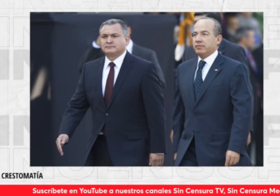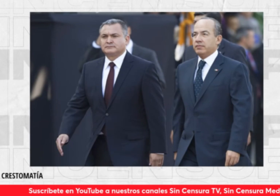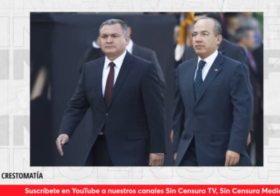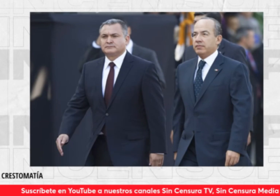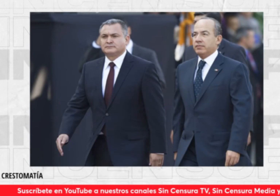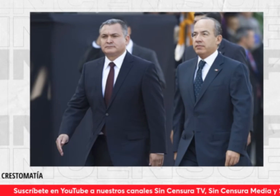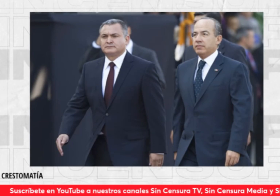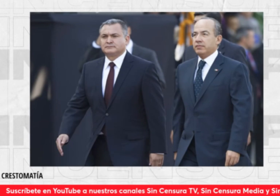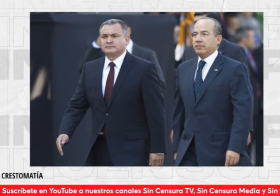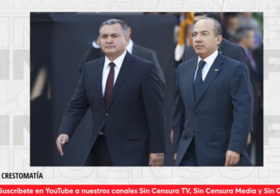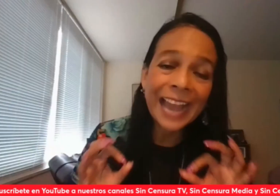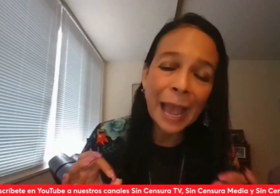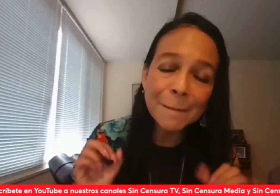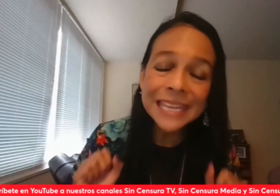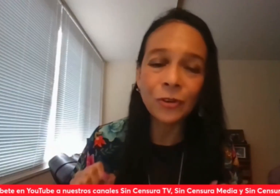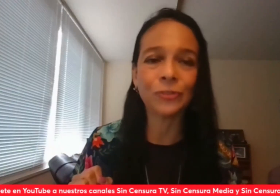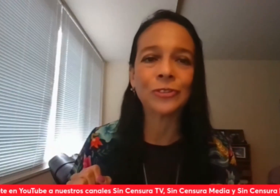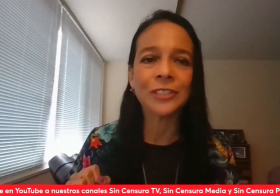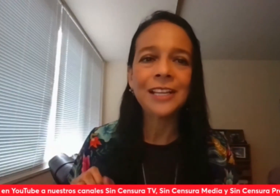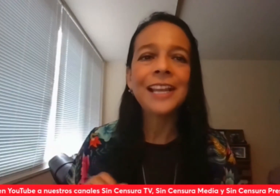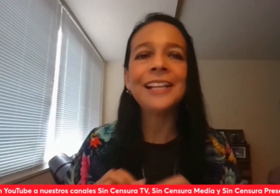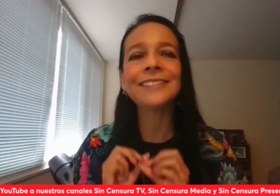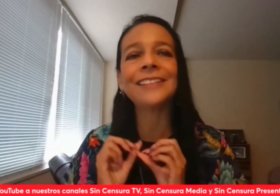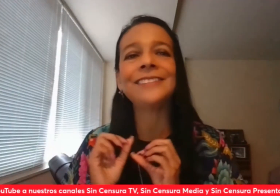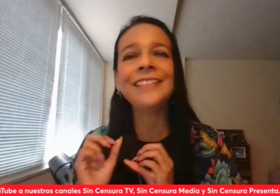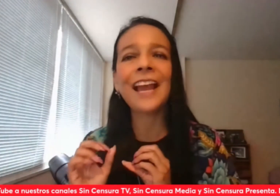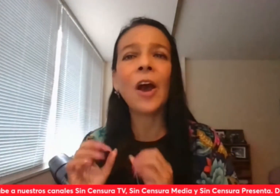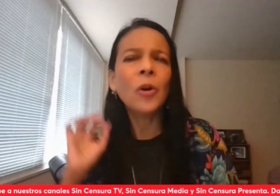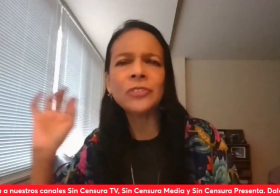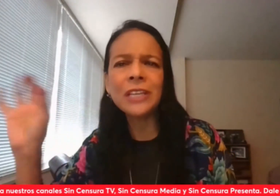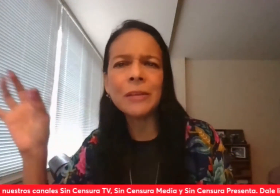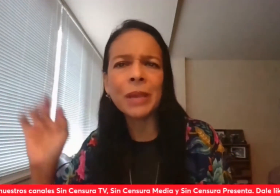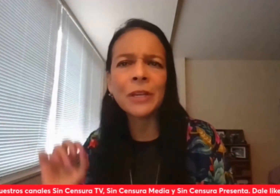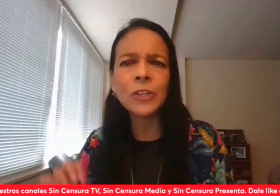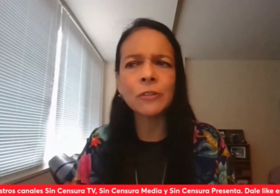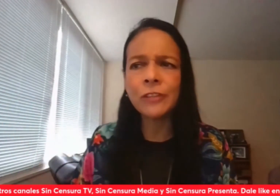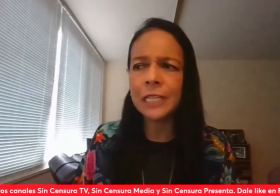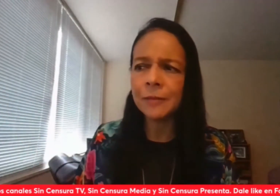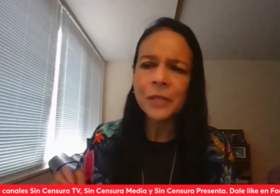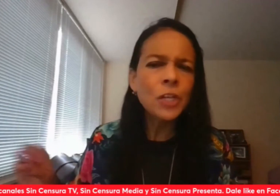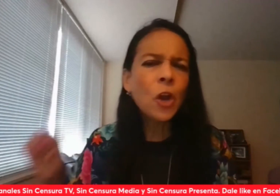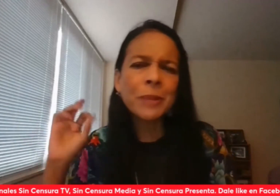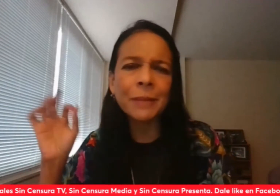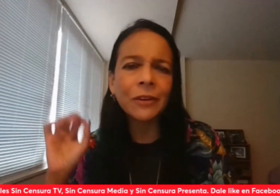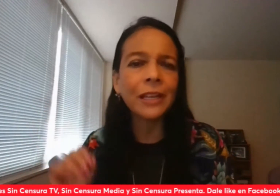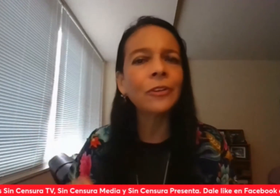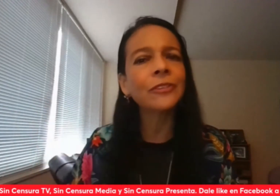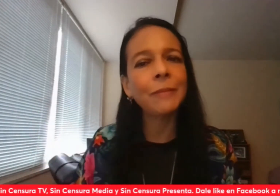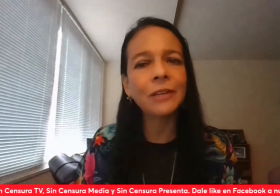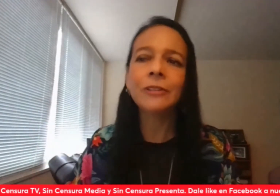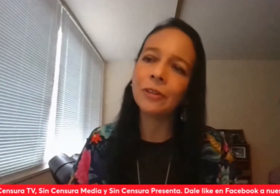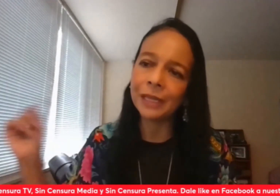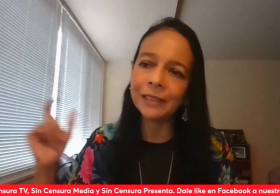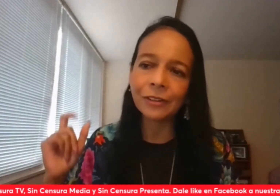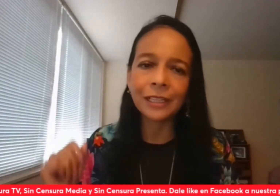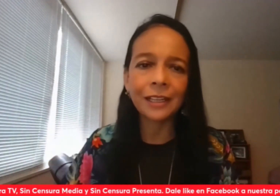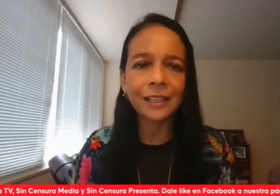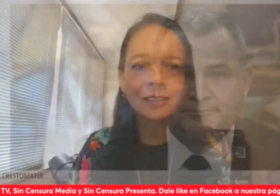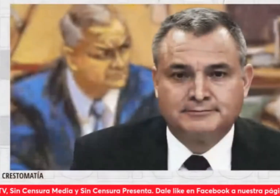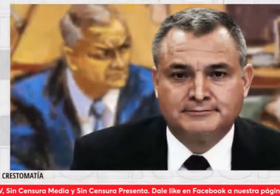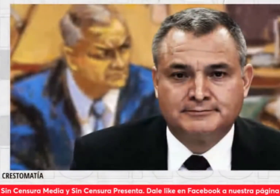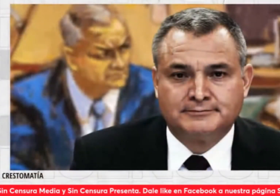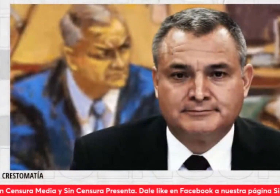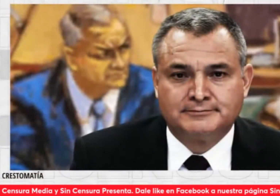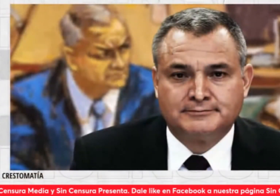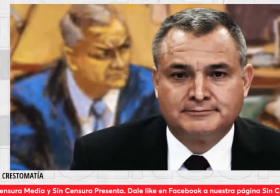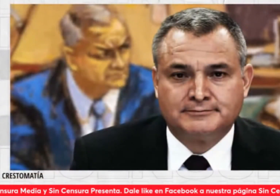los estadounidenses les decía amigos, les decía, oh sí, mi amigo John Philly, no mi amigo, y los amigos lo mandaron a la cárcel,